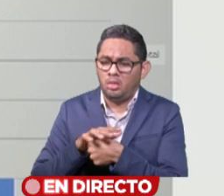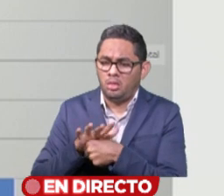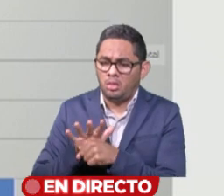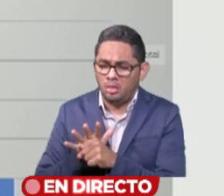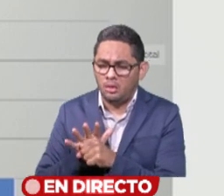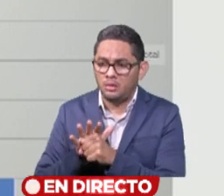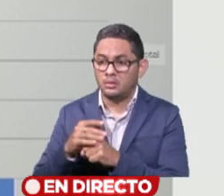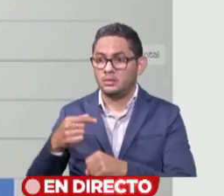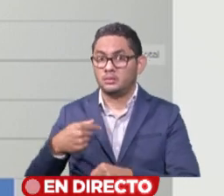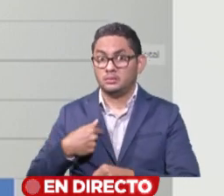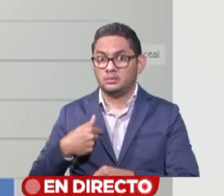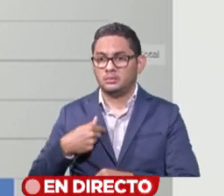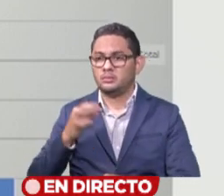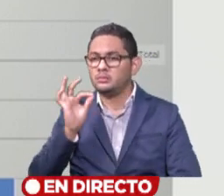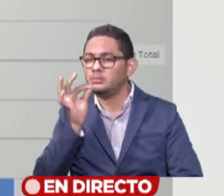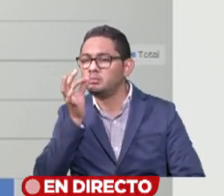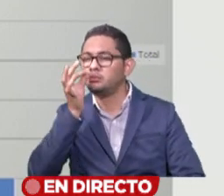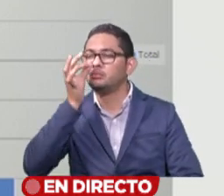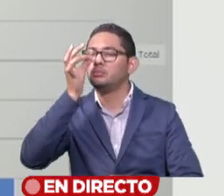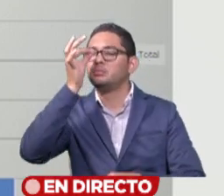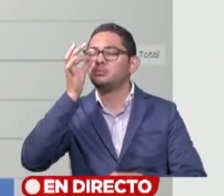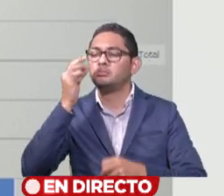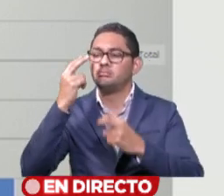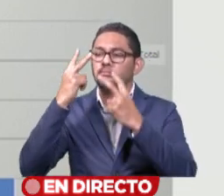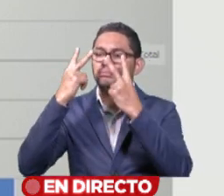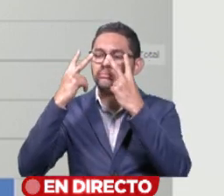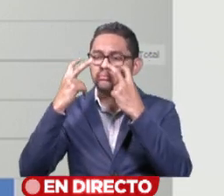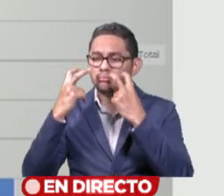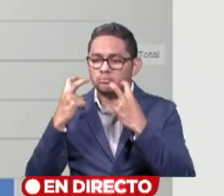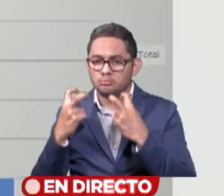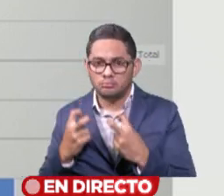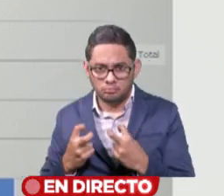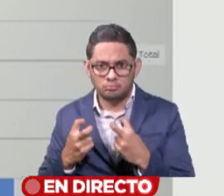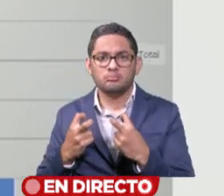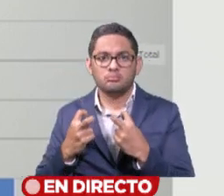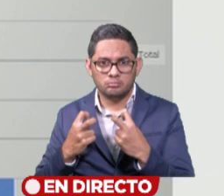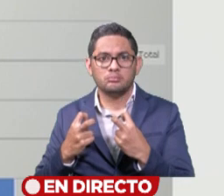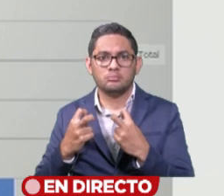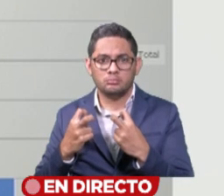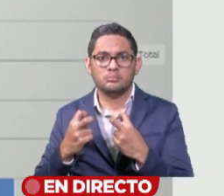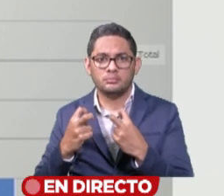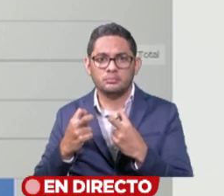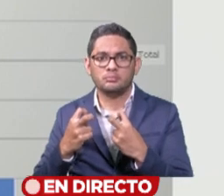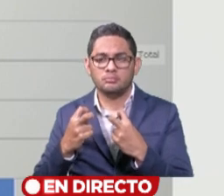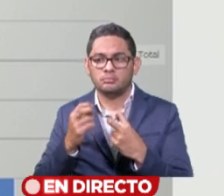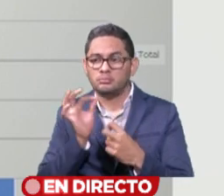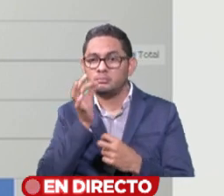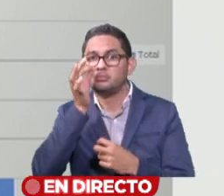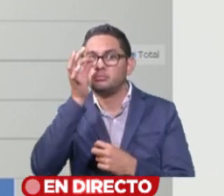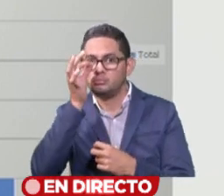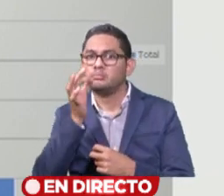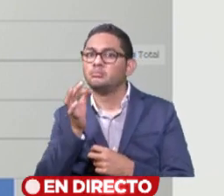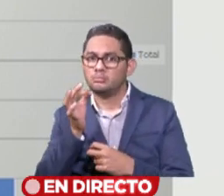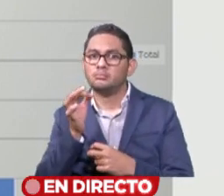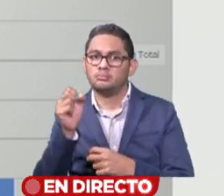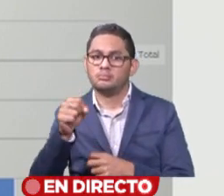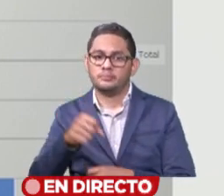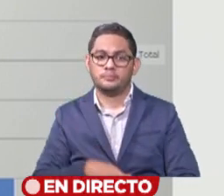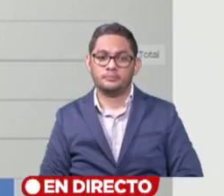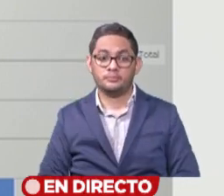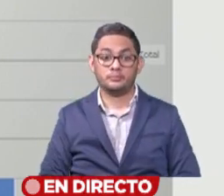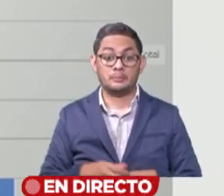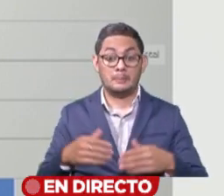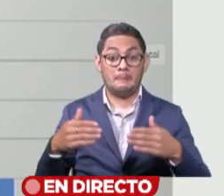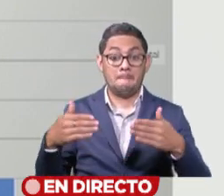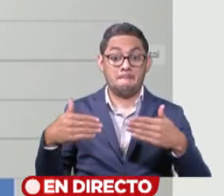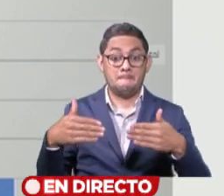prueba diagnóstica de PCR, y lo que estamos viendo aquí es la distribución geográfica de esas personas. Panamá Metro es el lugar donde